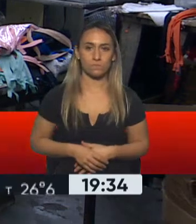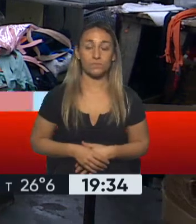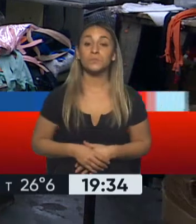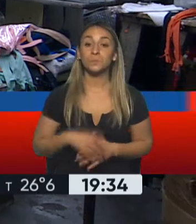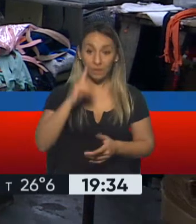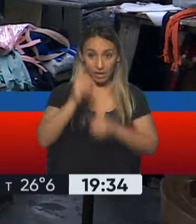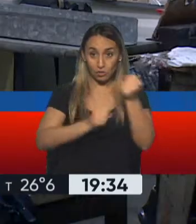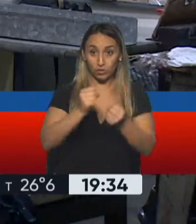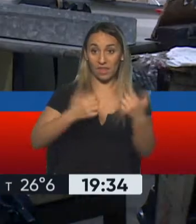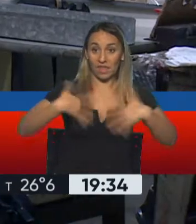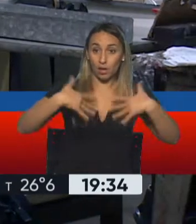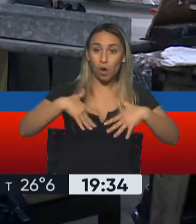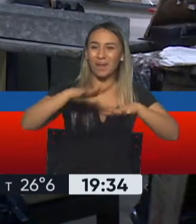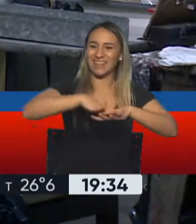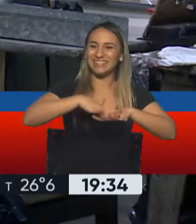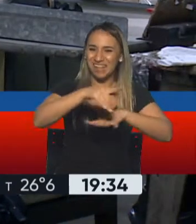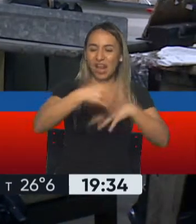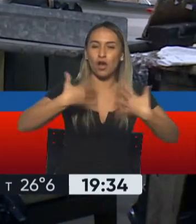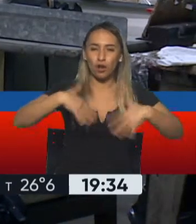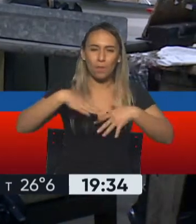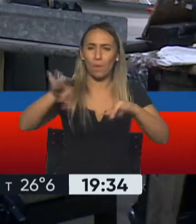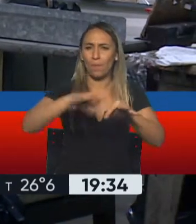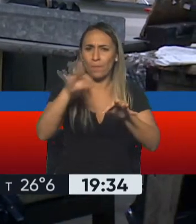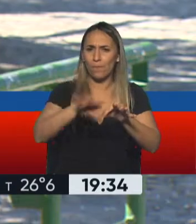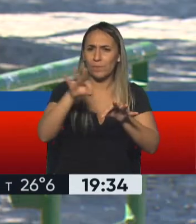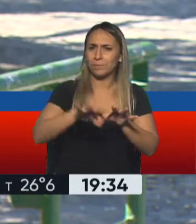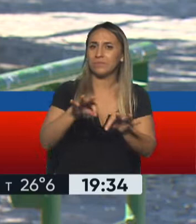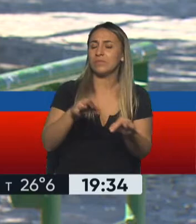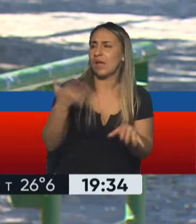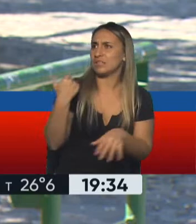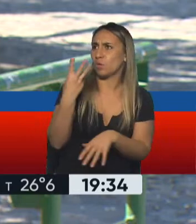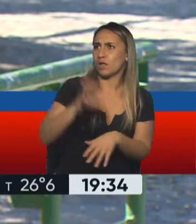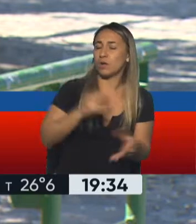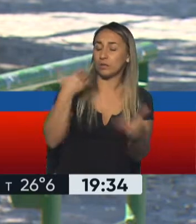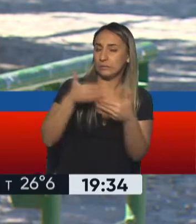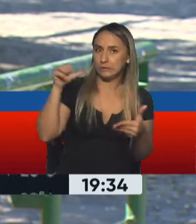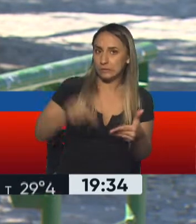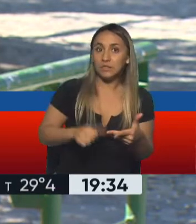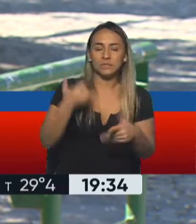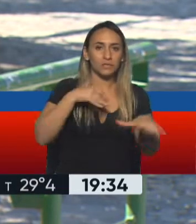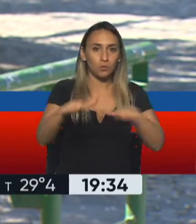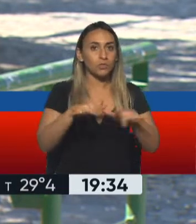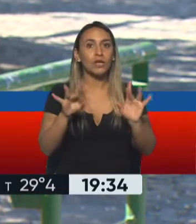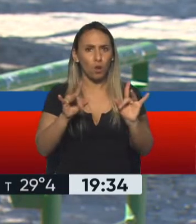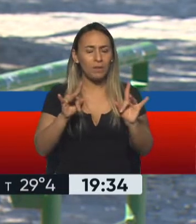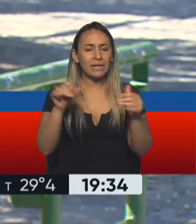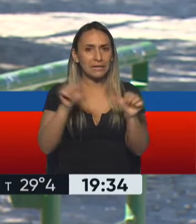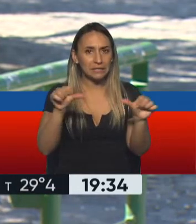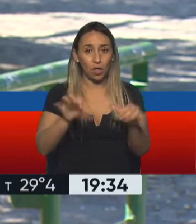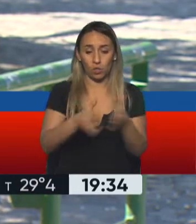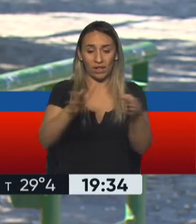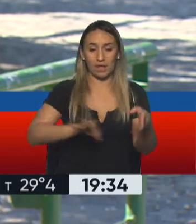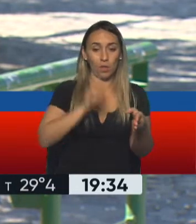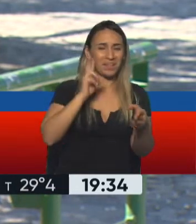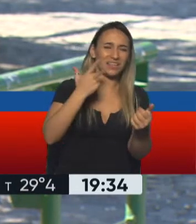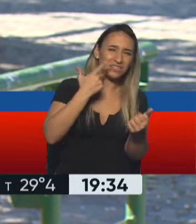La industria indumentaria viene de una crisis estructural de hace más de 4 años. Hemos pasado situaciones muy, muy complicadas durante el